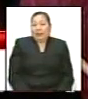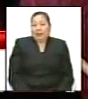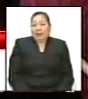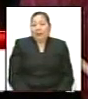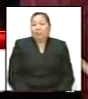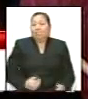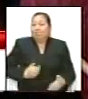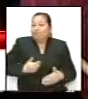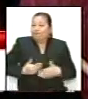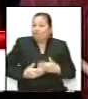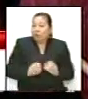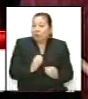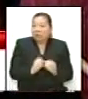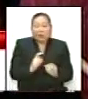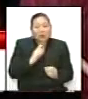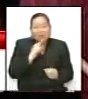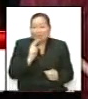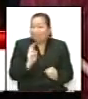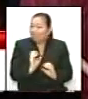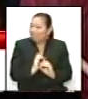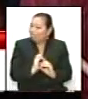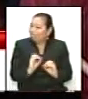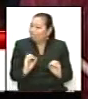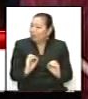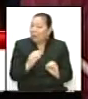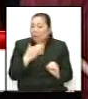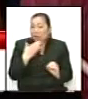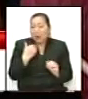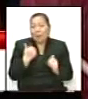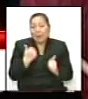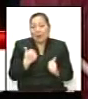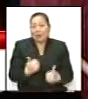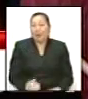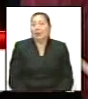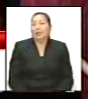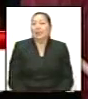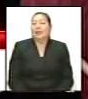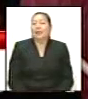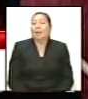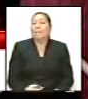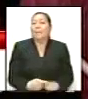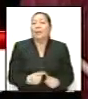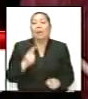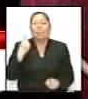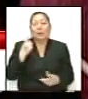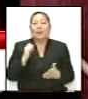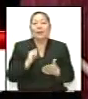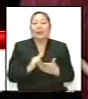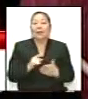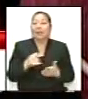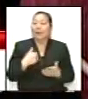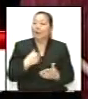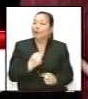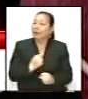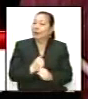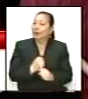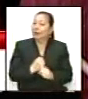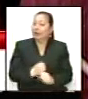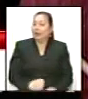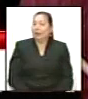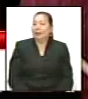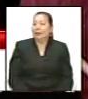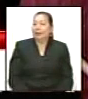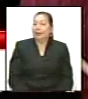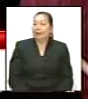el avance de la reconstrucción no se ve. Le deseamos los mejores parabienes en esta nueva etapa, pero pensando de que usted tiene que trabajar